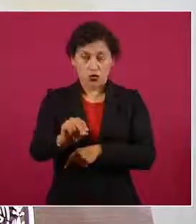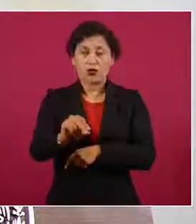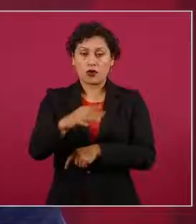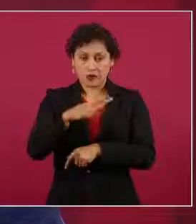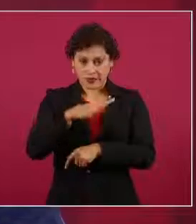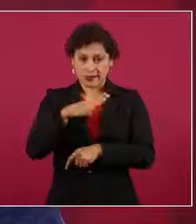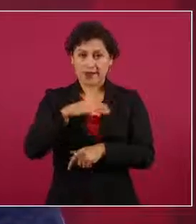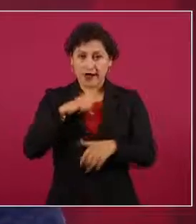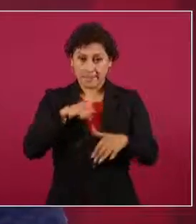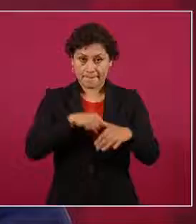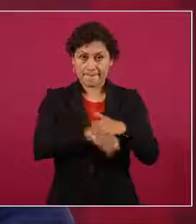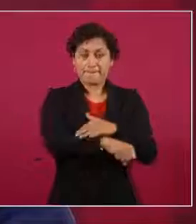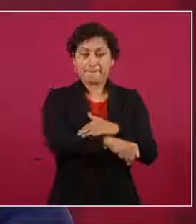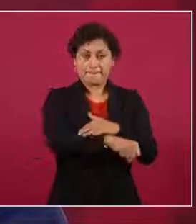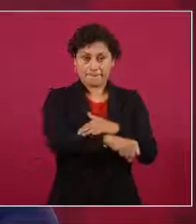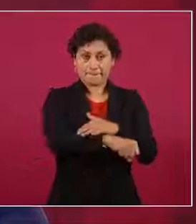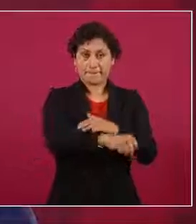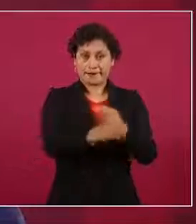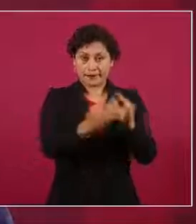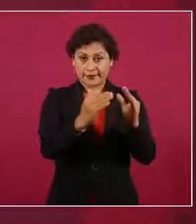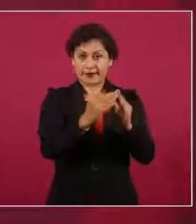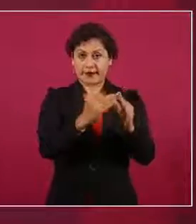Tienen que